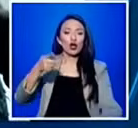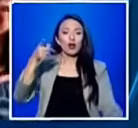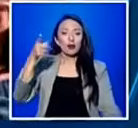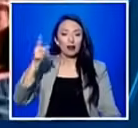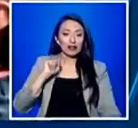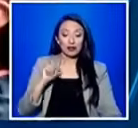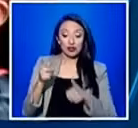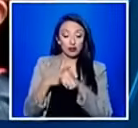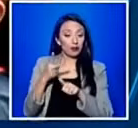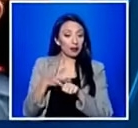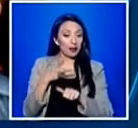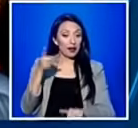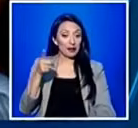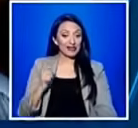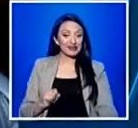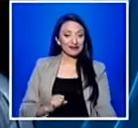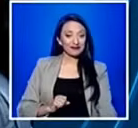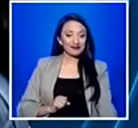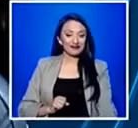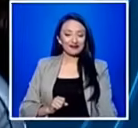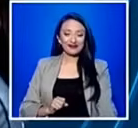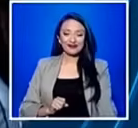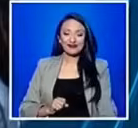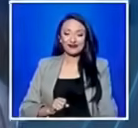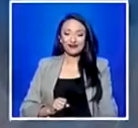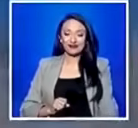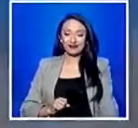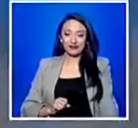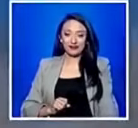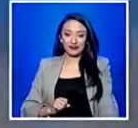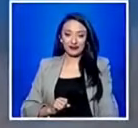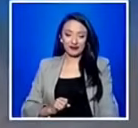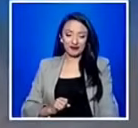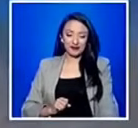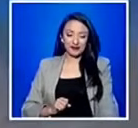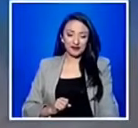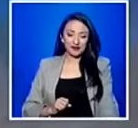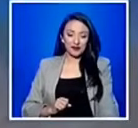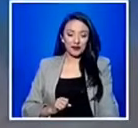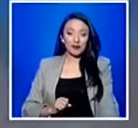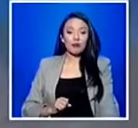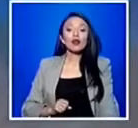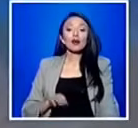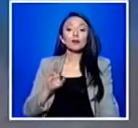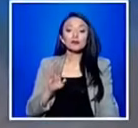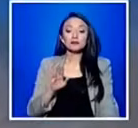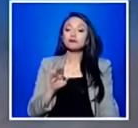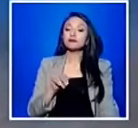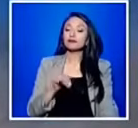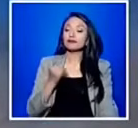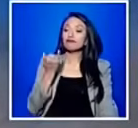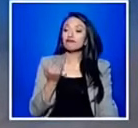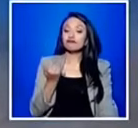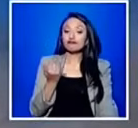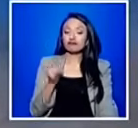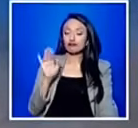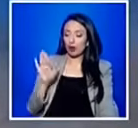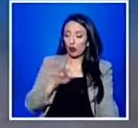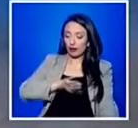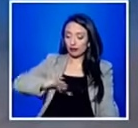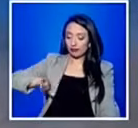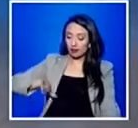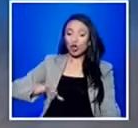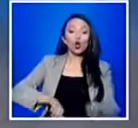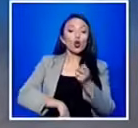debut en los Paralímpicos. Ahora es el turno de la selección ecuatoriana